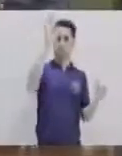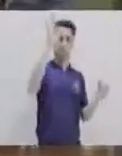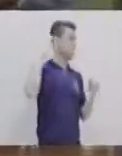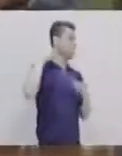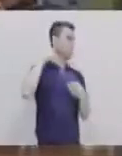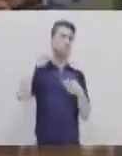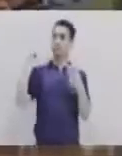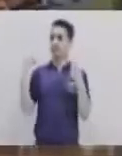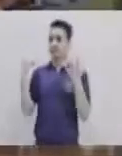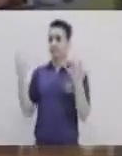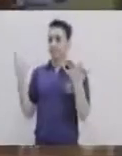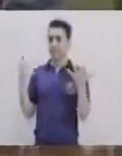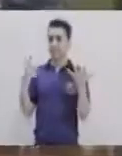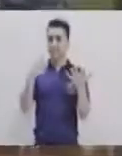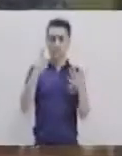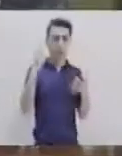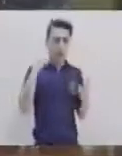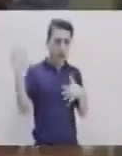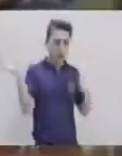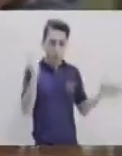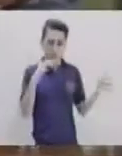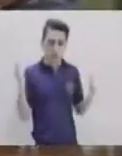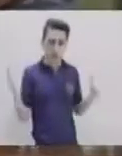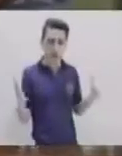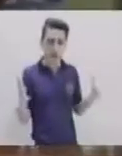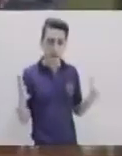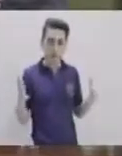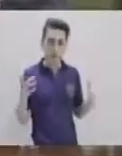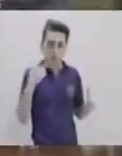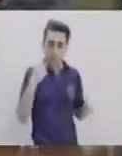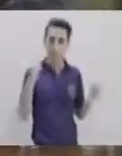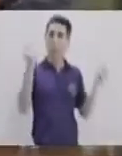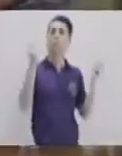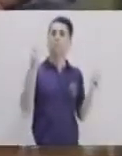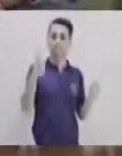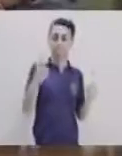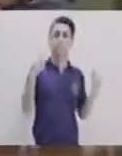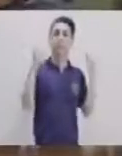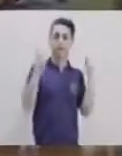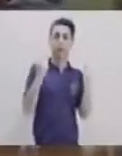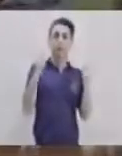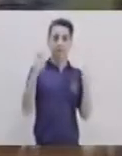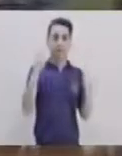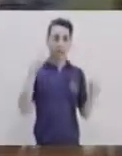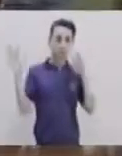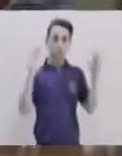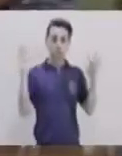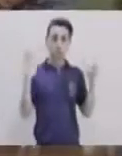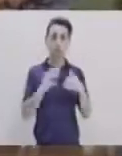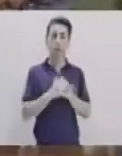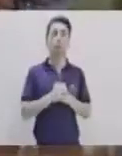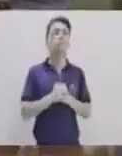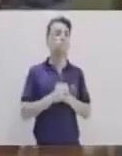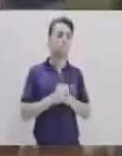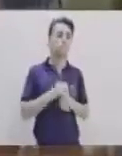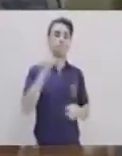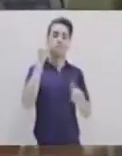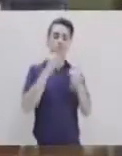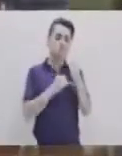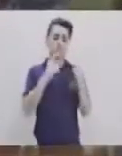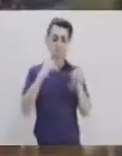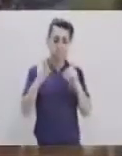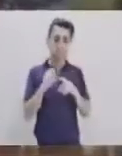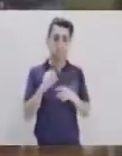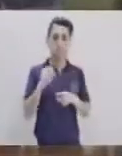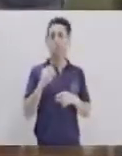lado, cuando escuchan viento, nosotros reaccionamos muy fuertemente a los sonidos. Profe, y la última